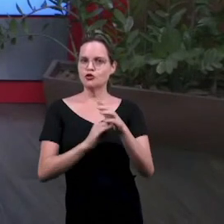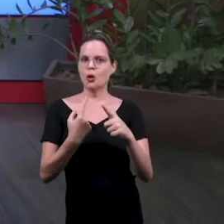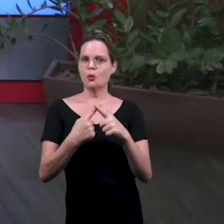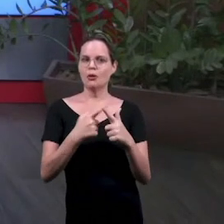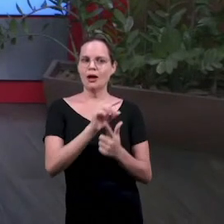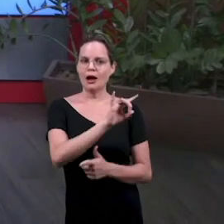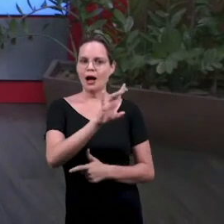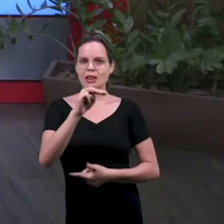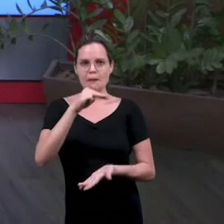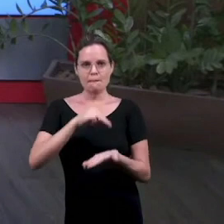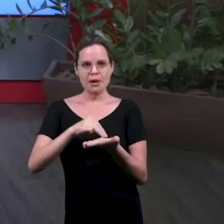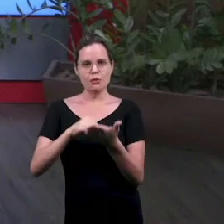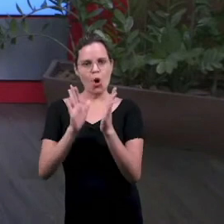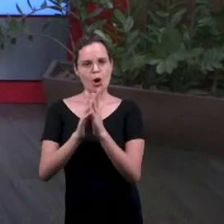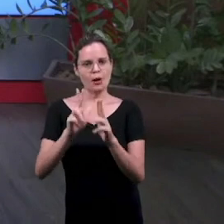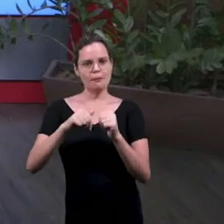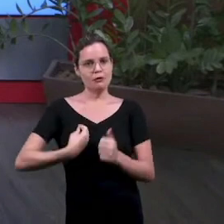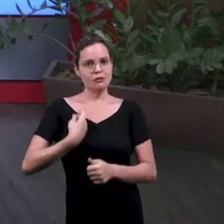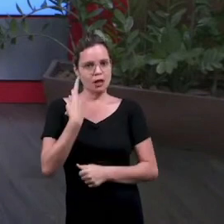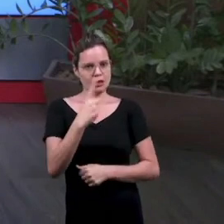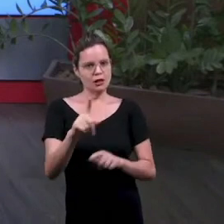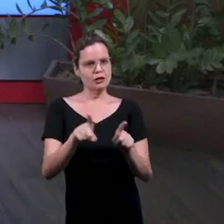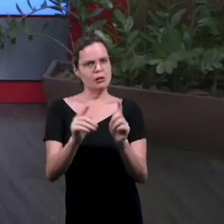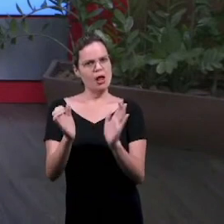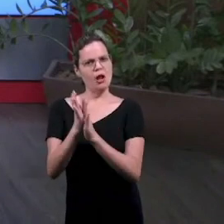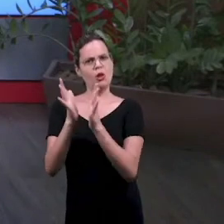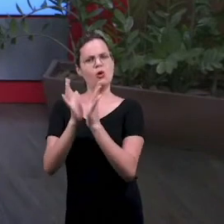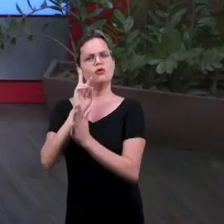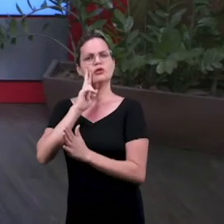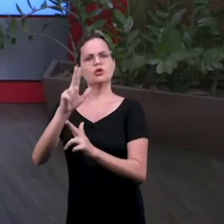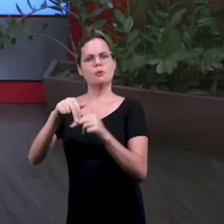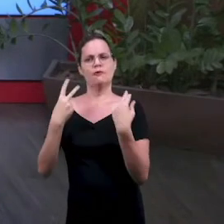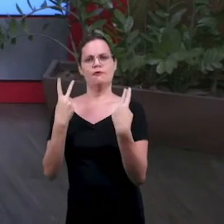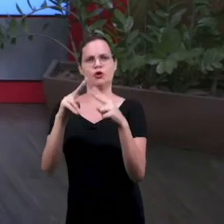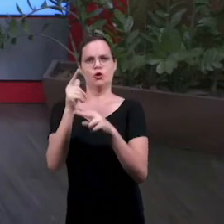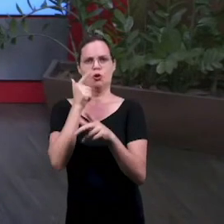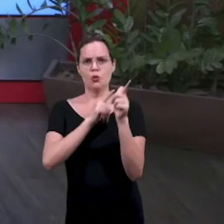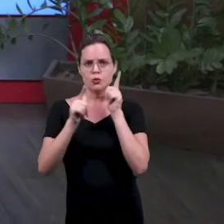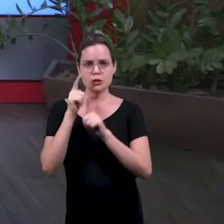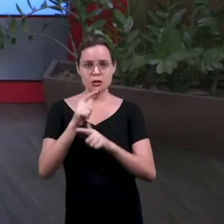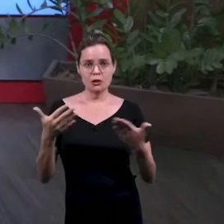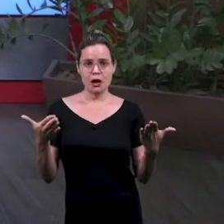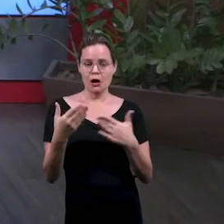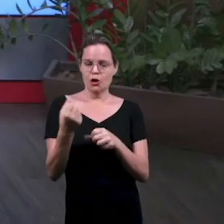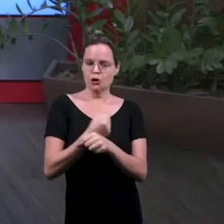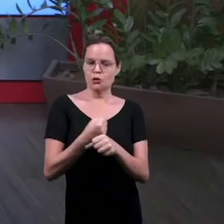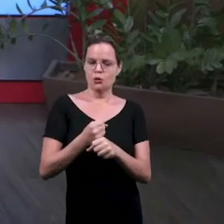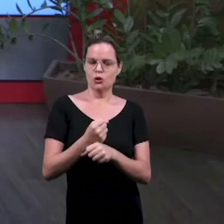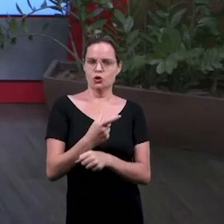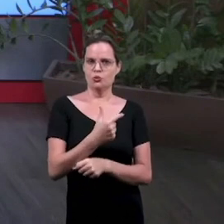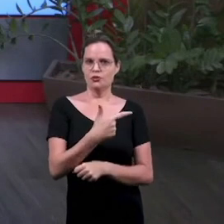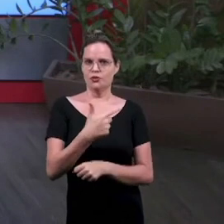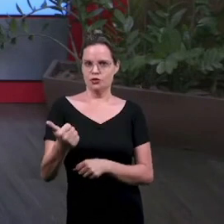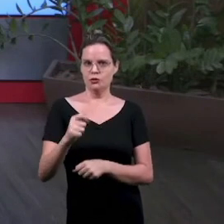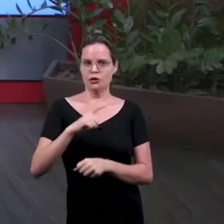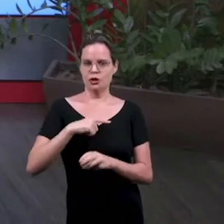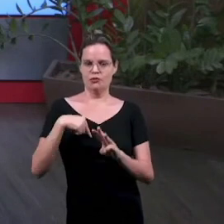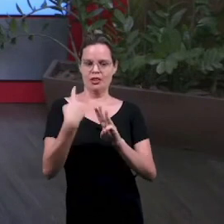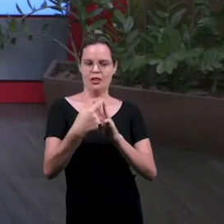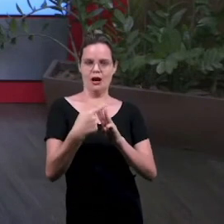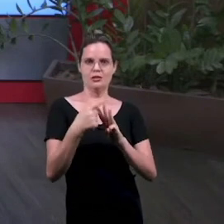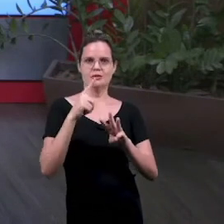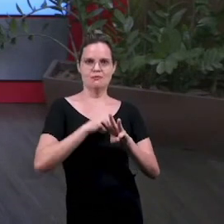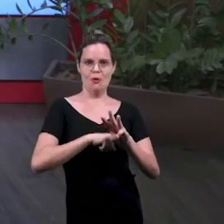en la institución, cuyos miembros oran por él y alaban al Señor por las victorias alcanzadas. Este año